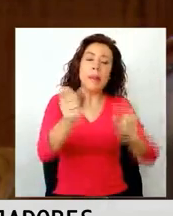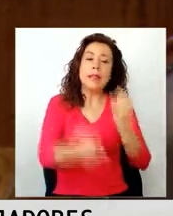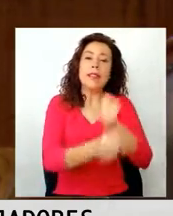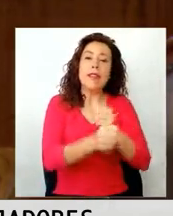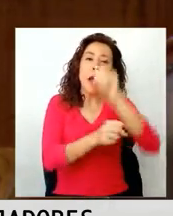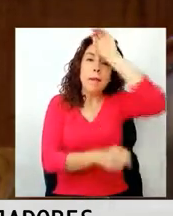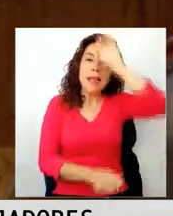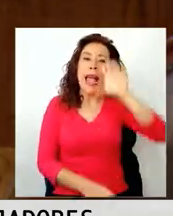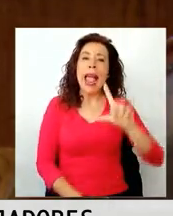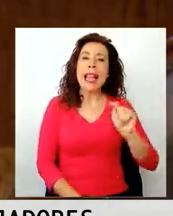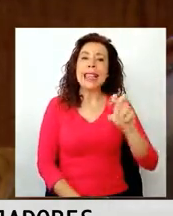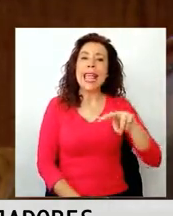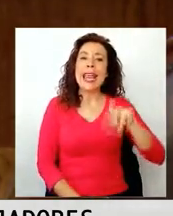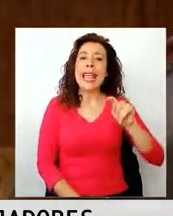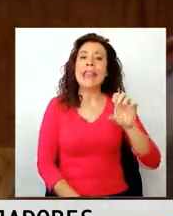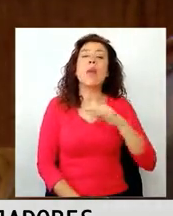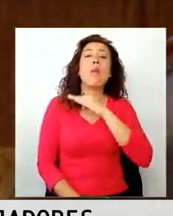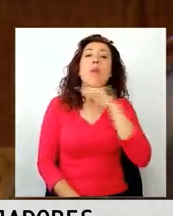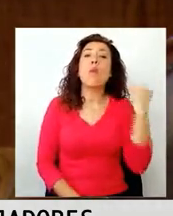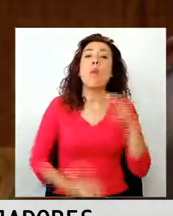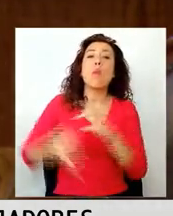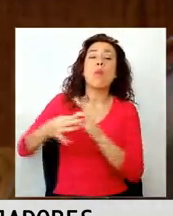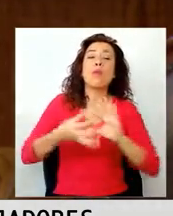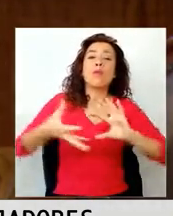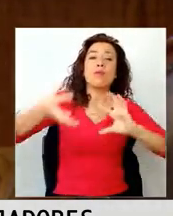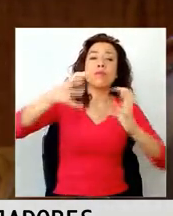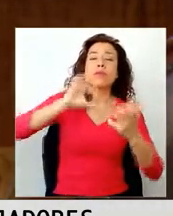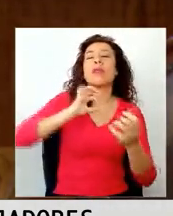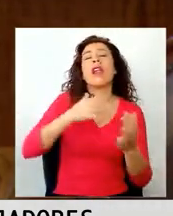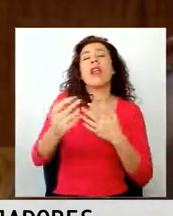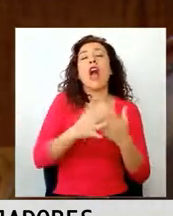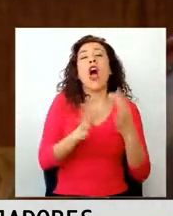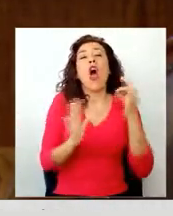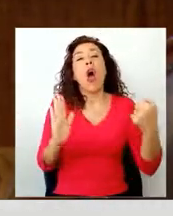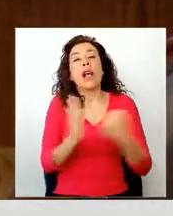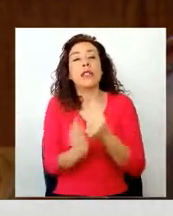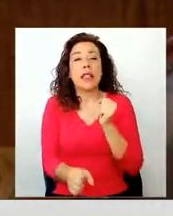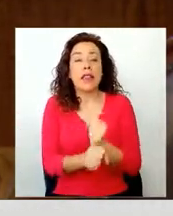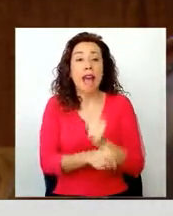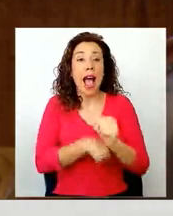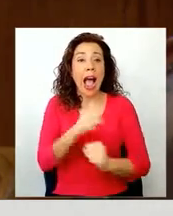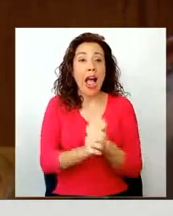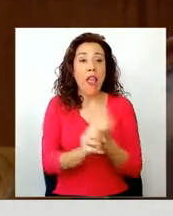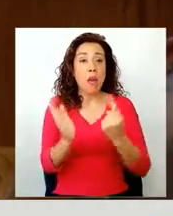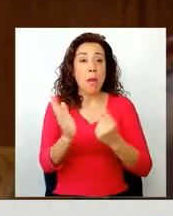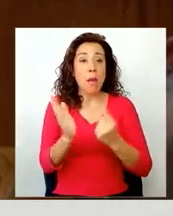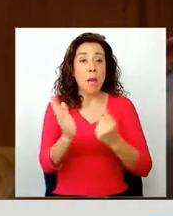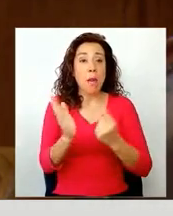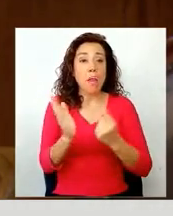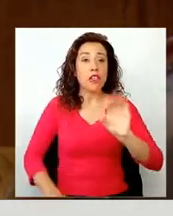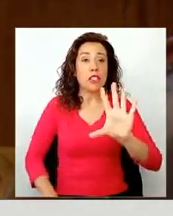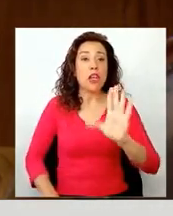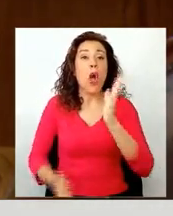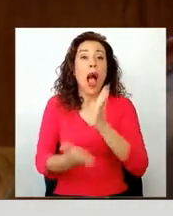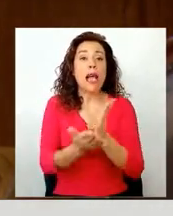producto de catástrofes naturales o accidentes de trabajo entre los años 1905 y 2023 esta iniciativa